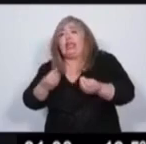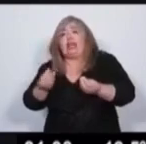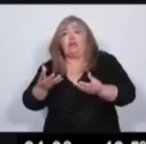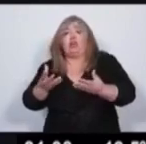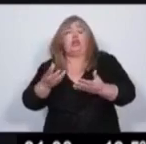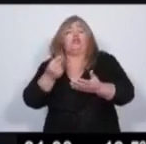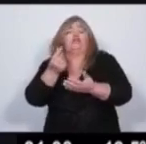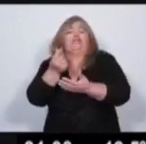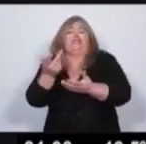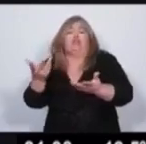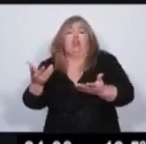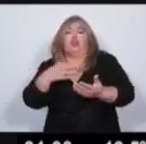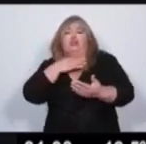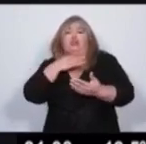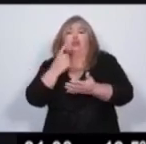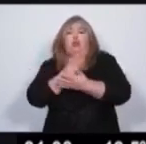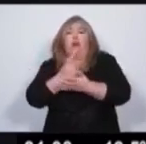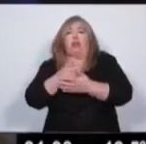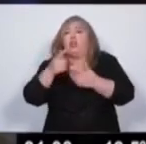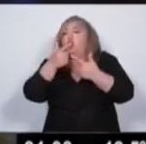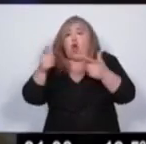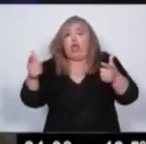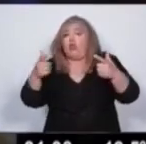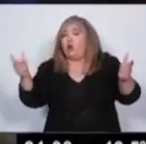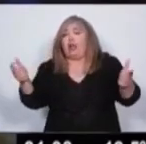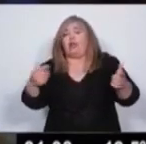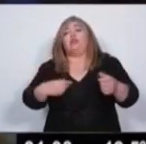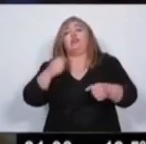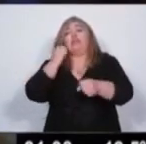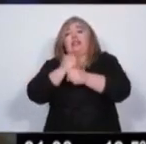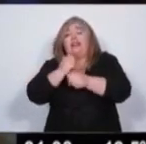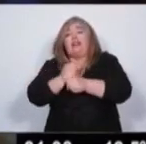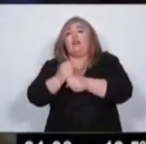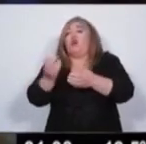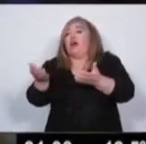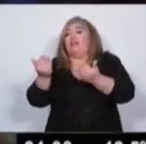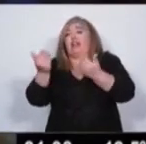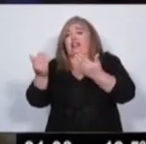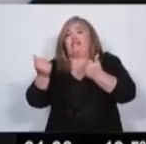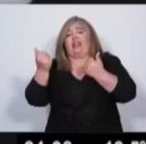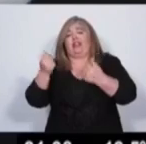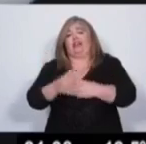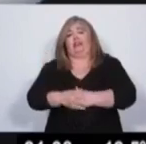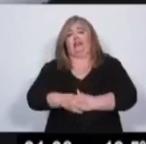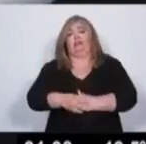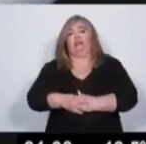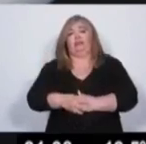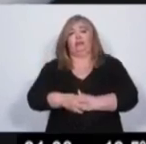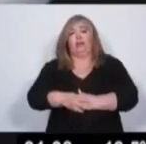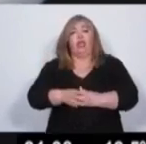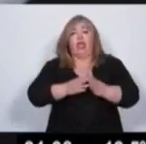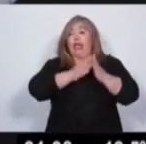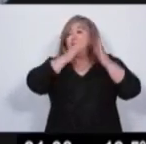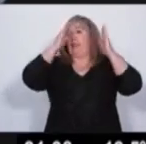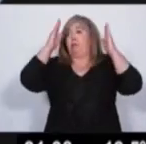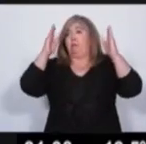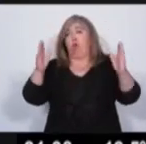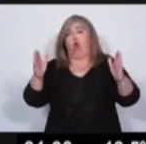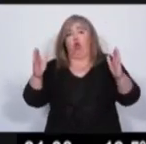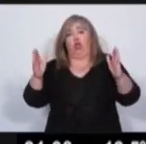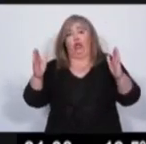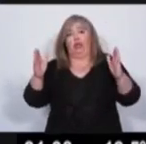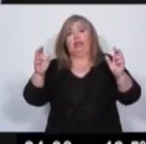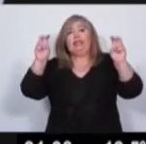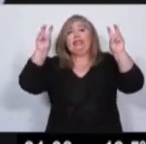trabajar hace falta trabajo gracias candidato hasta aquí Hemos llegado con el bloque que se